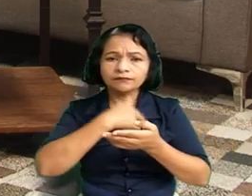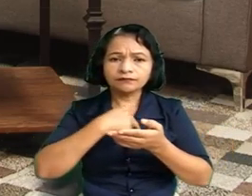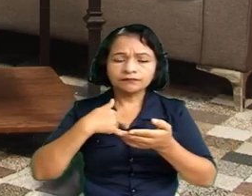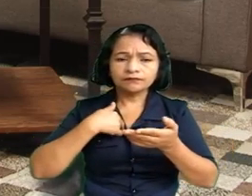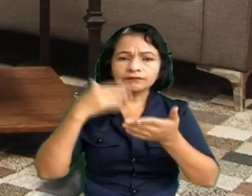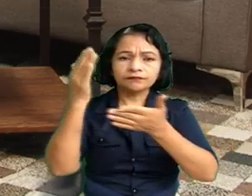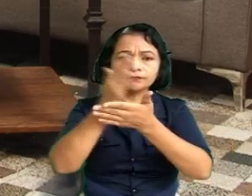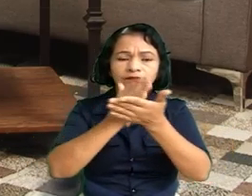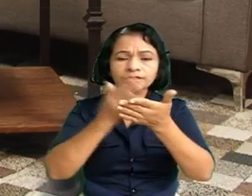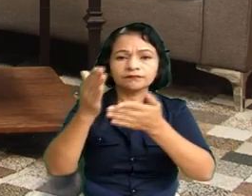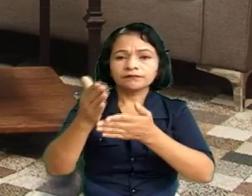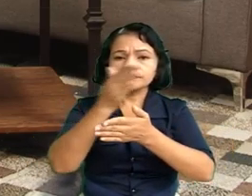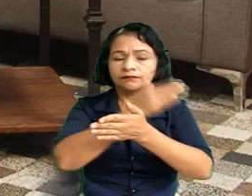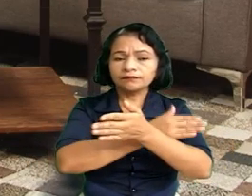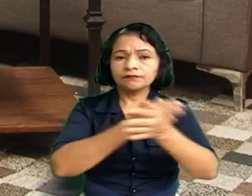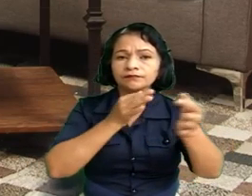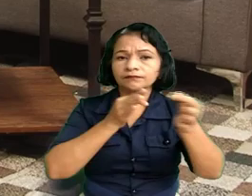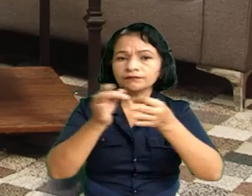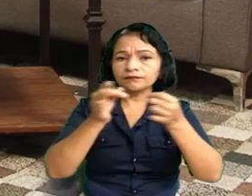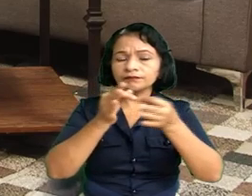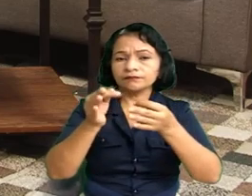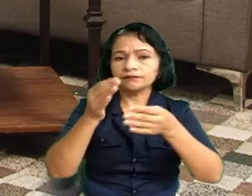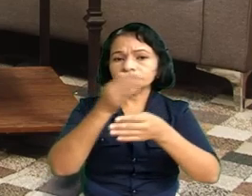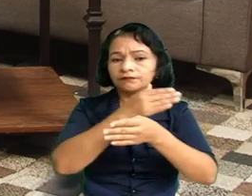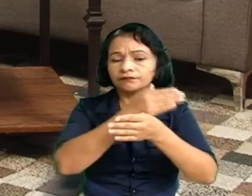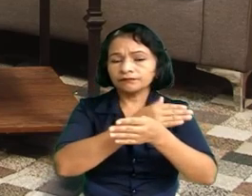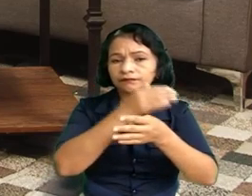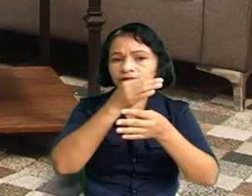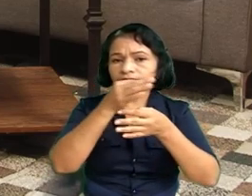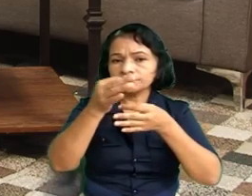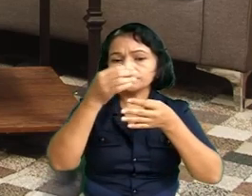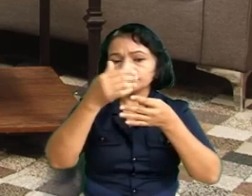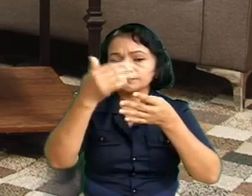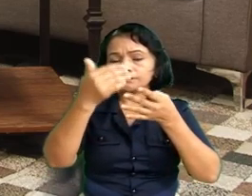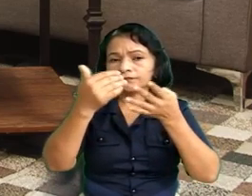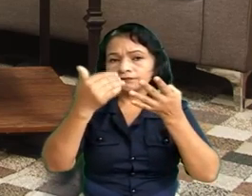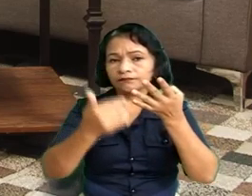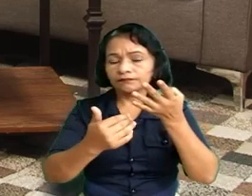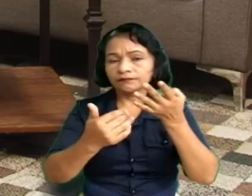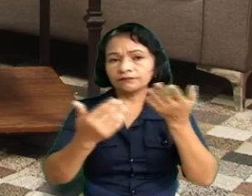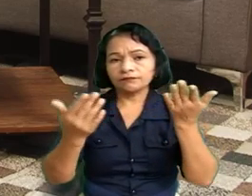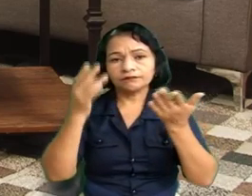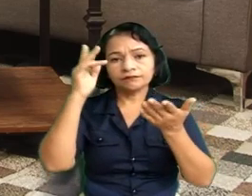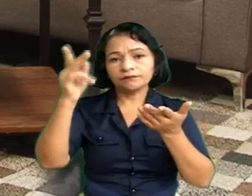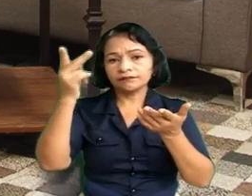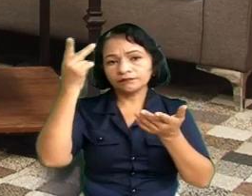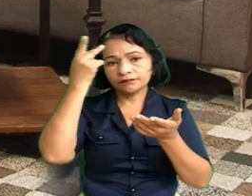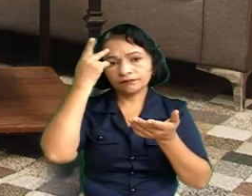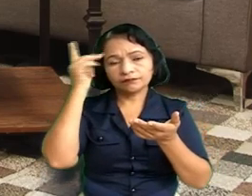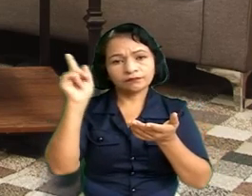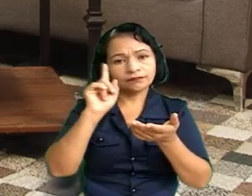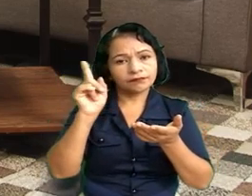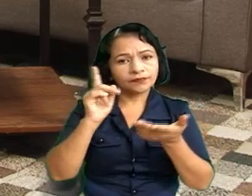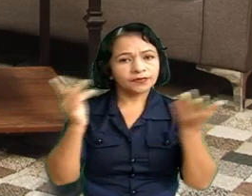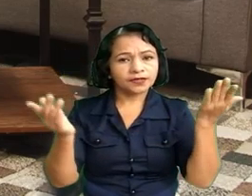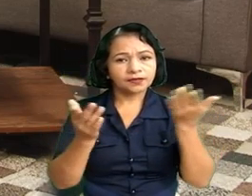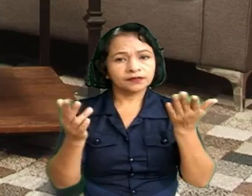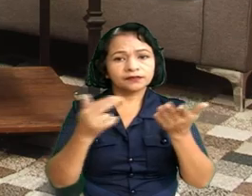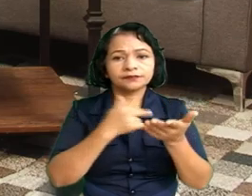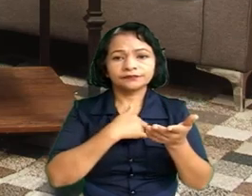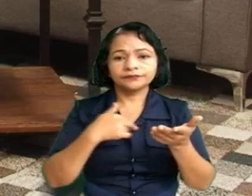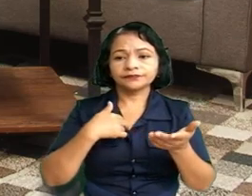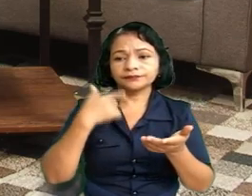factores usted los mencionó muy bien, es decir, antes de declarar la heroína nacional, esto no fue que es una visión además de política, como obviamente tiene que